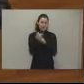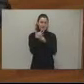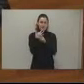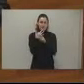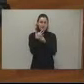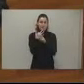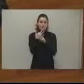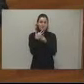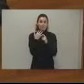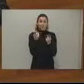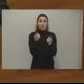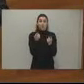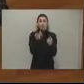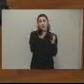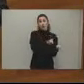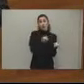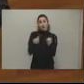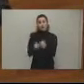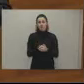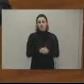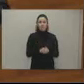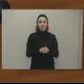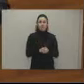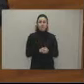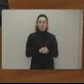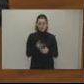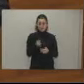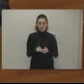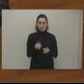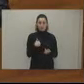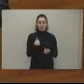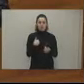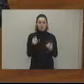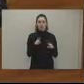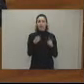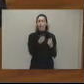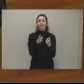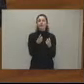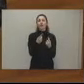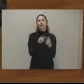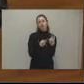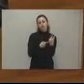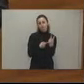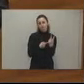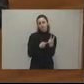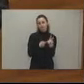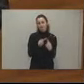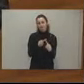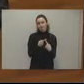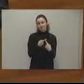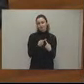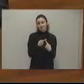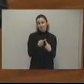hacerlo sin ninguna de esas dos condiciones. Y también sé que para eso se necesitan dos cosas. Se necesita